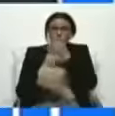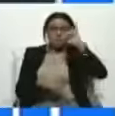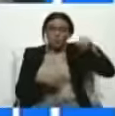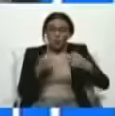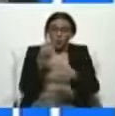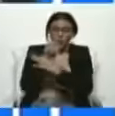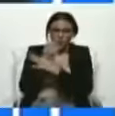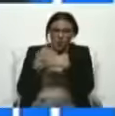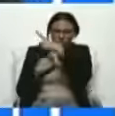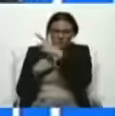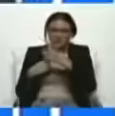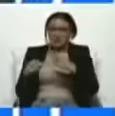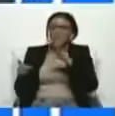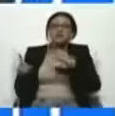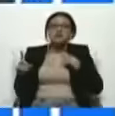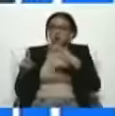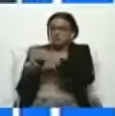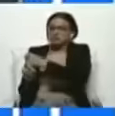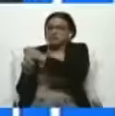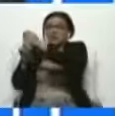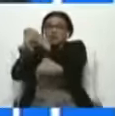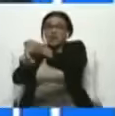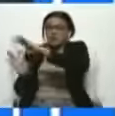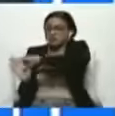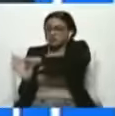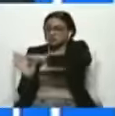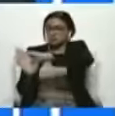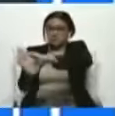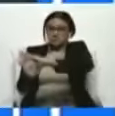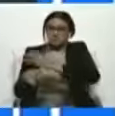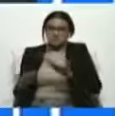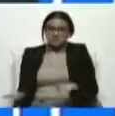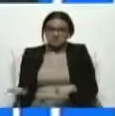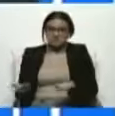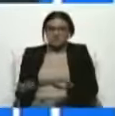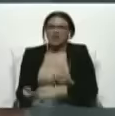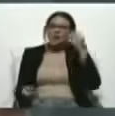iba a decir jubilándolo, pero como nunca ha trabajado en su vida, es un